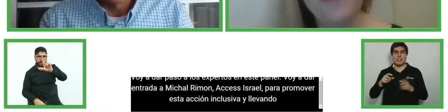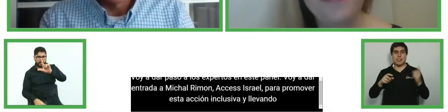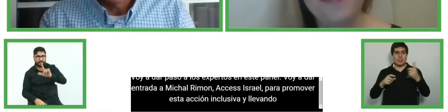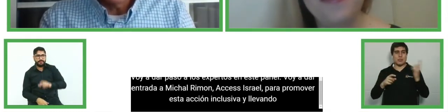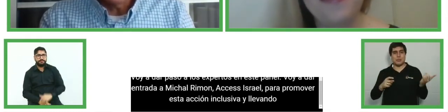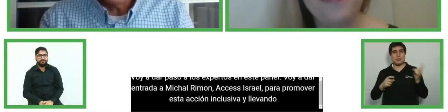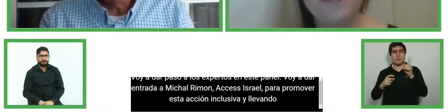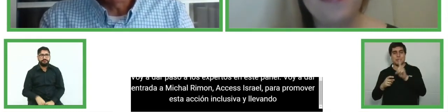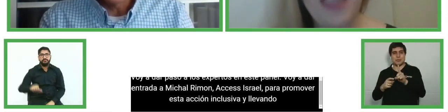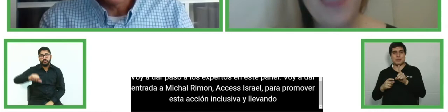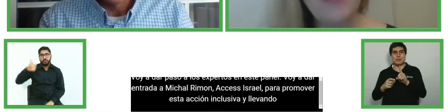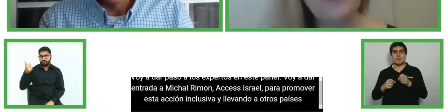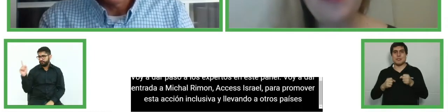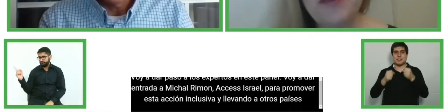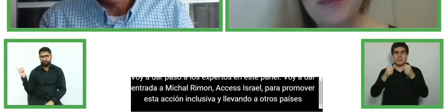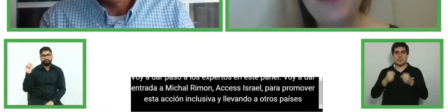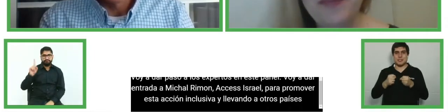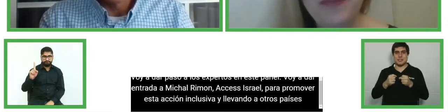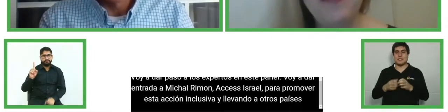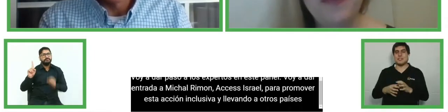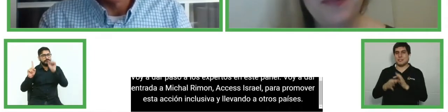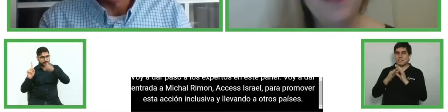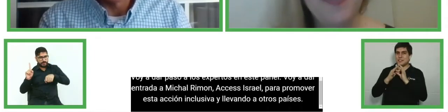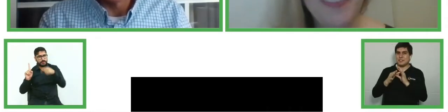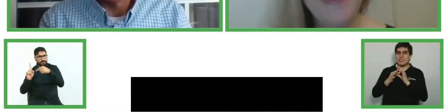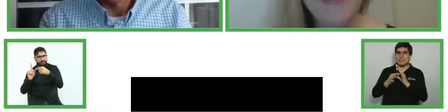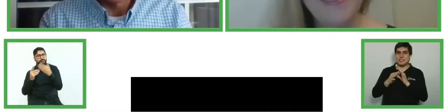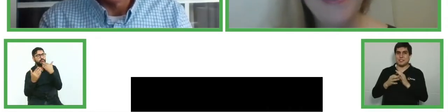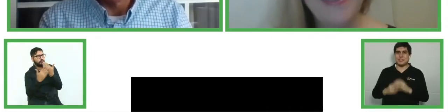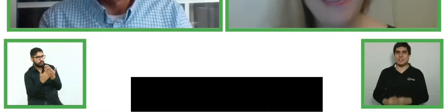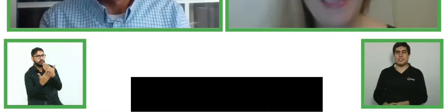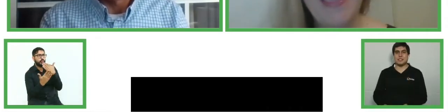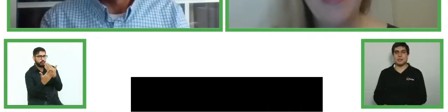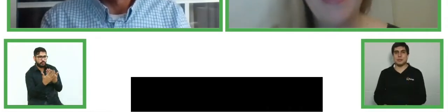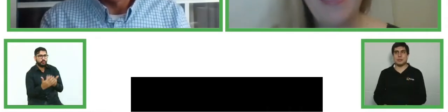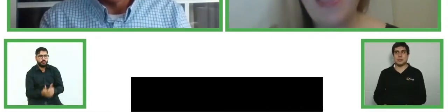stage. Thank you.